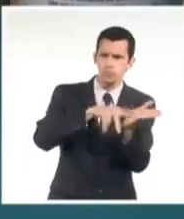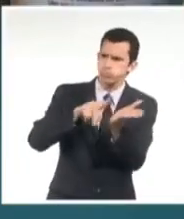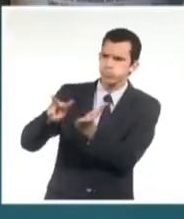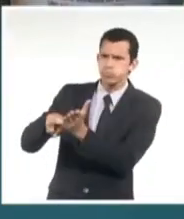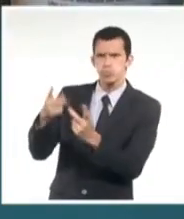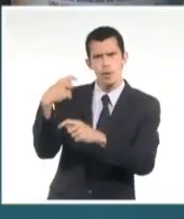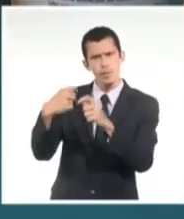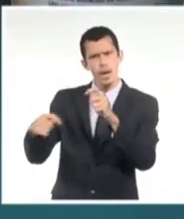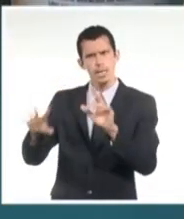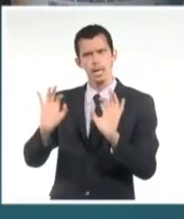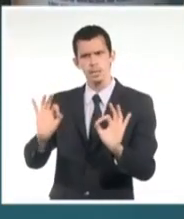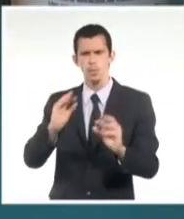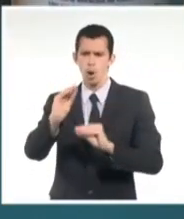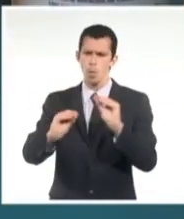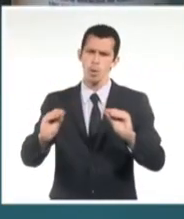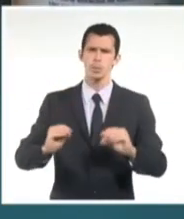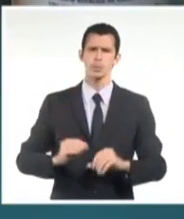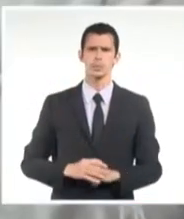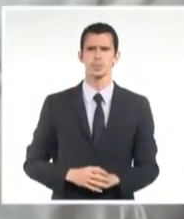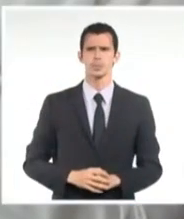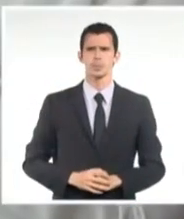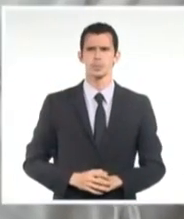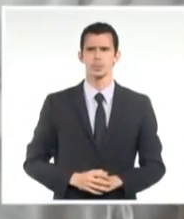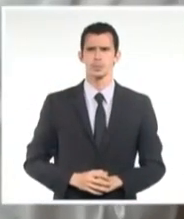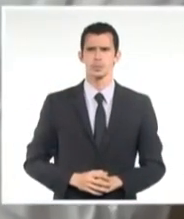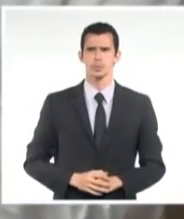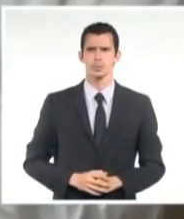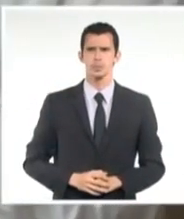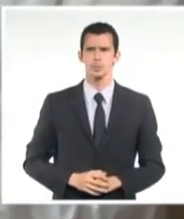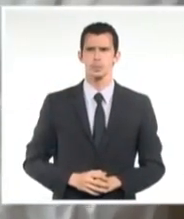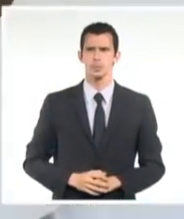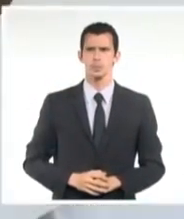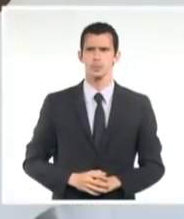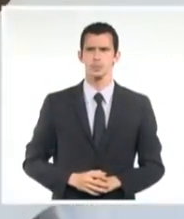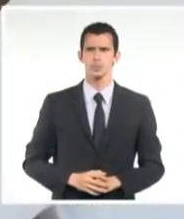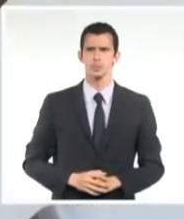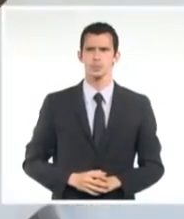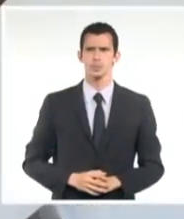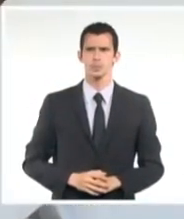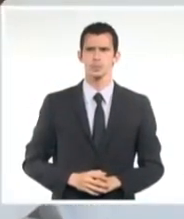instituciones en el país. Katiuska León, Sistema Informativo de la Televisión Cubana.